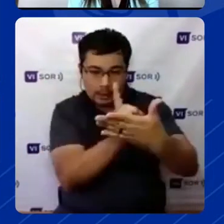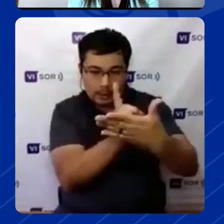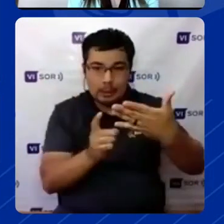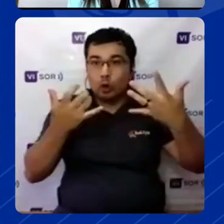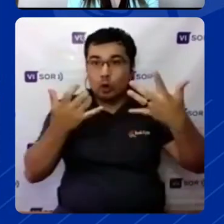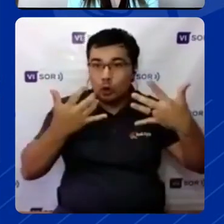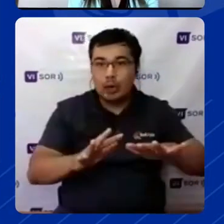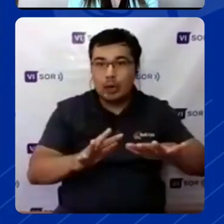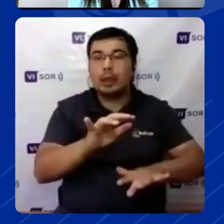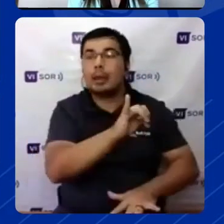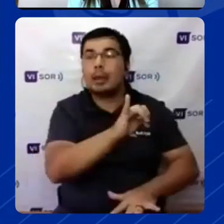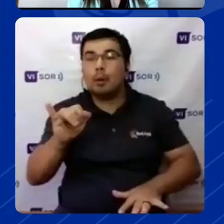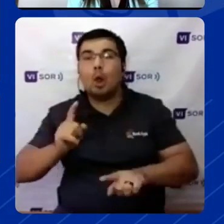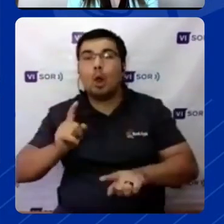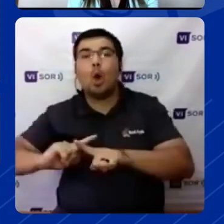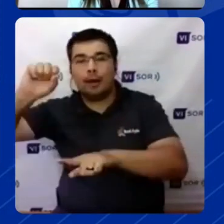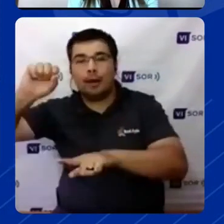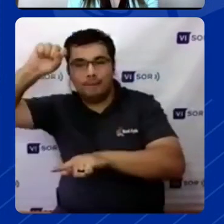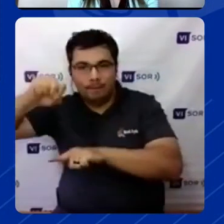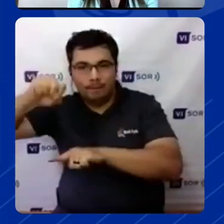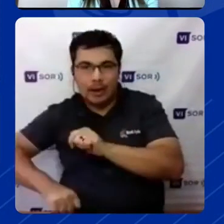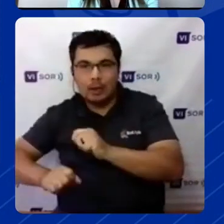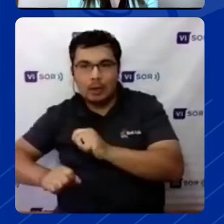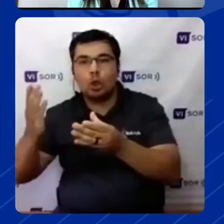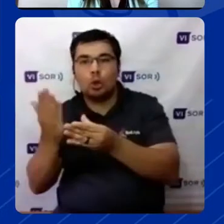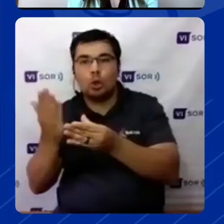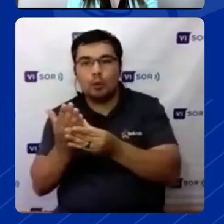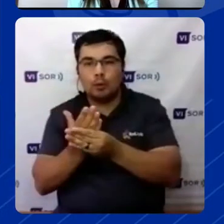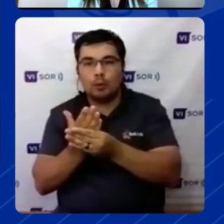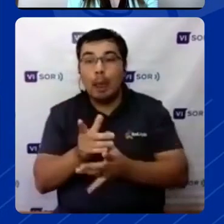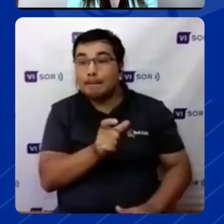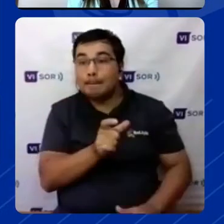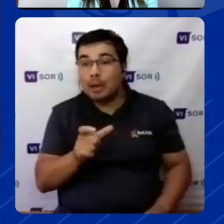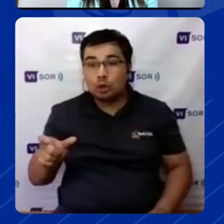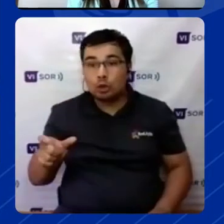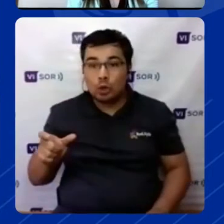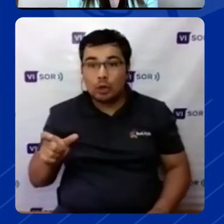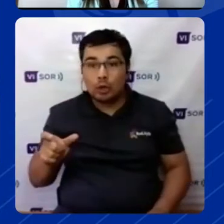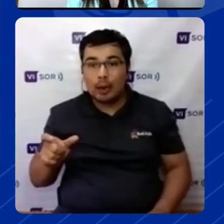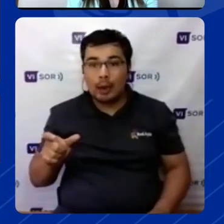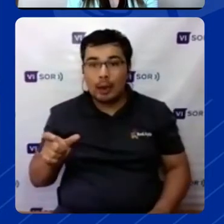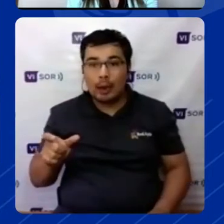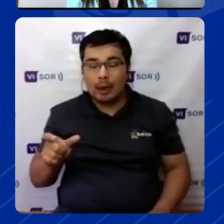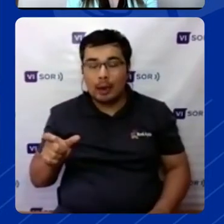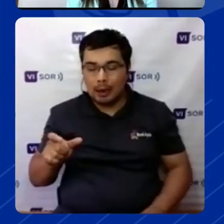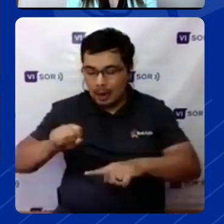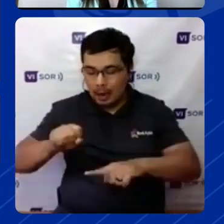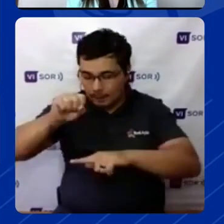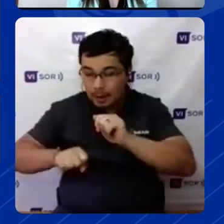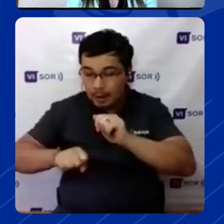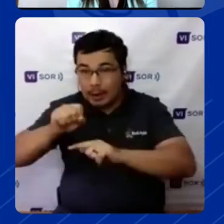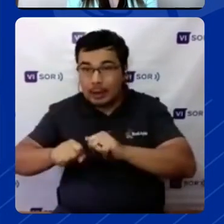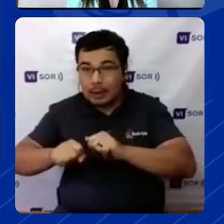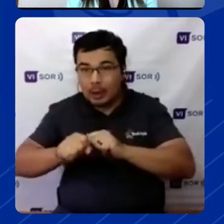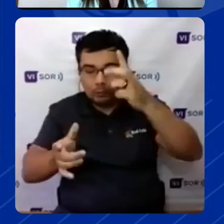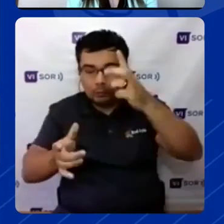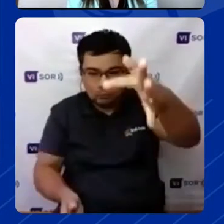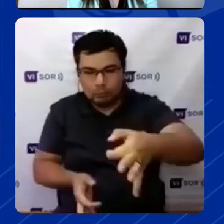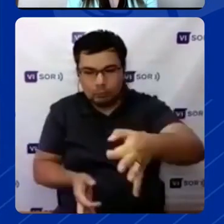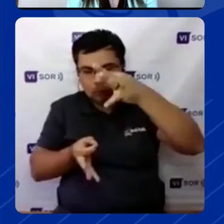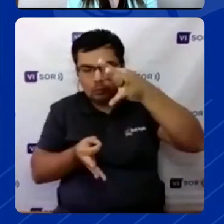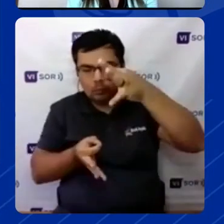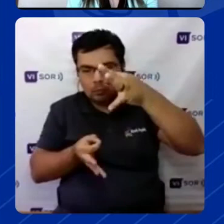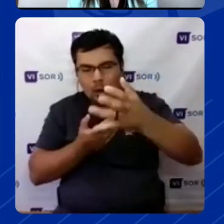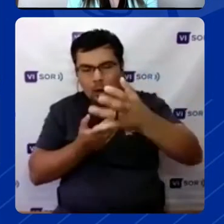del documento. Los validadores, que ya les va a contar Catalina, corrigen esto, nos hacen comentarios